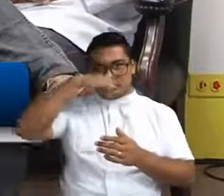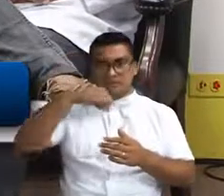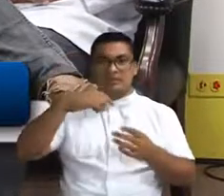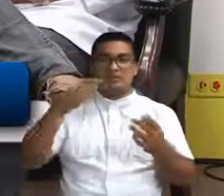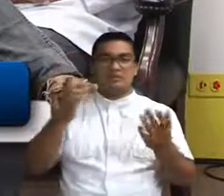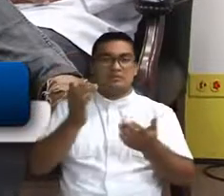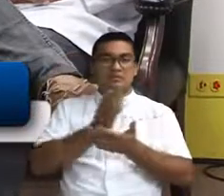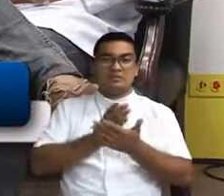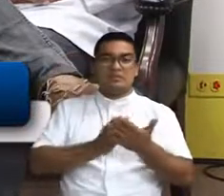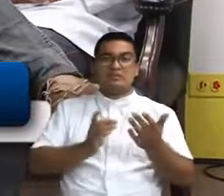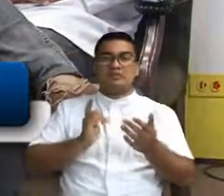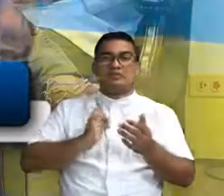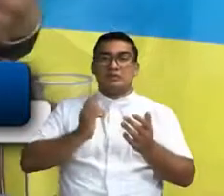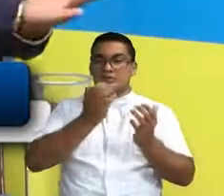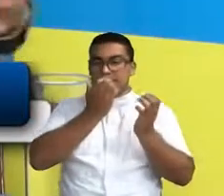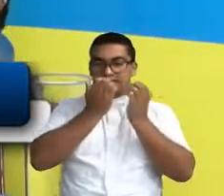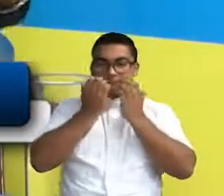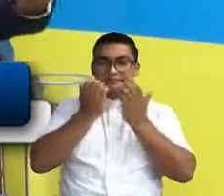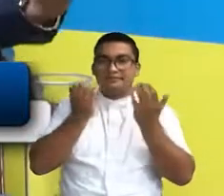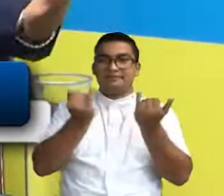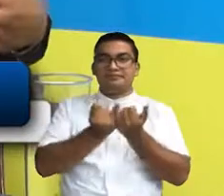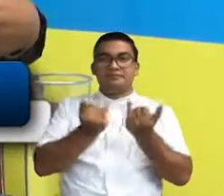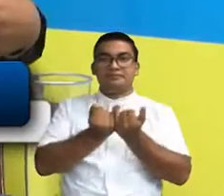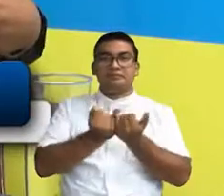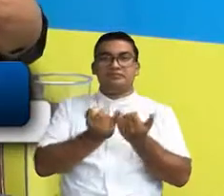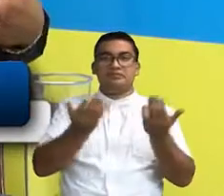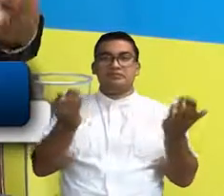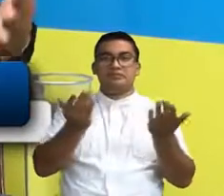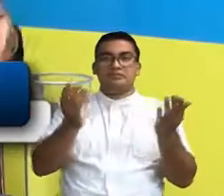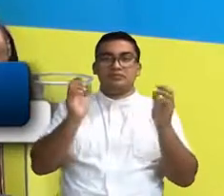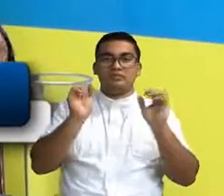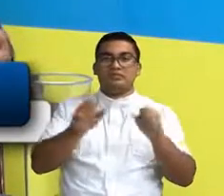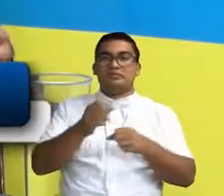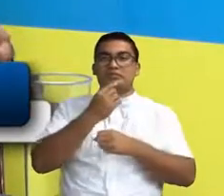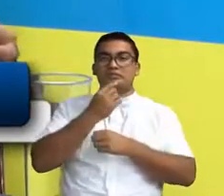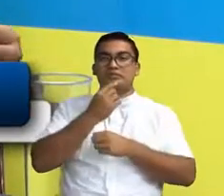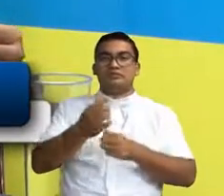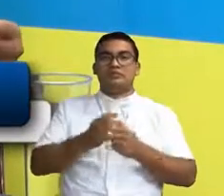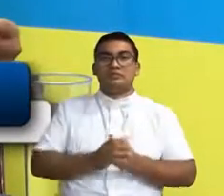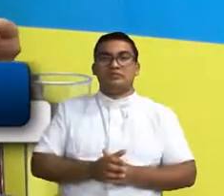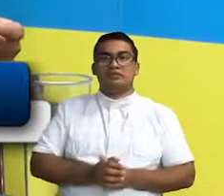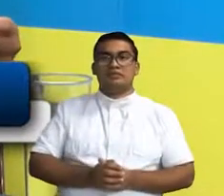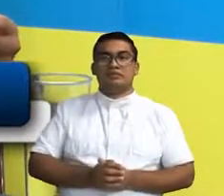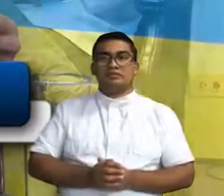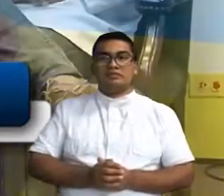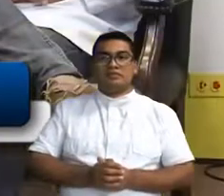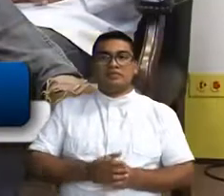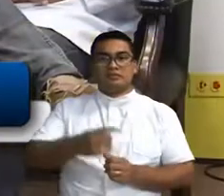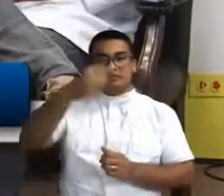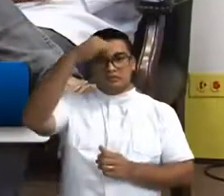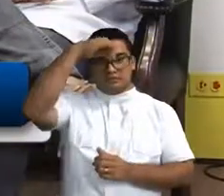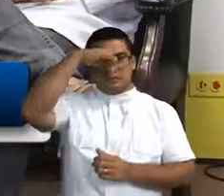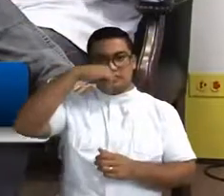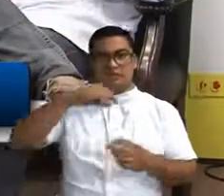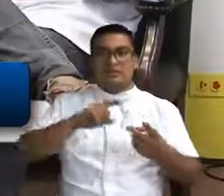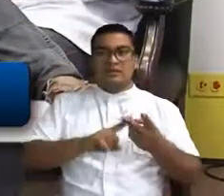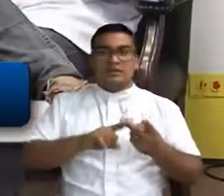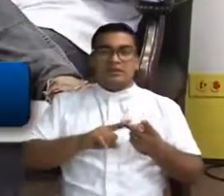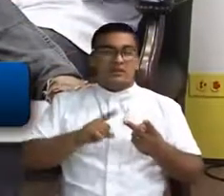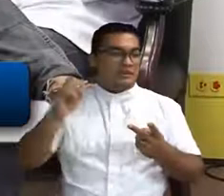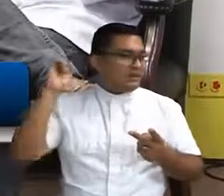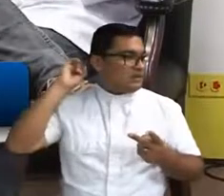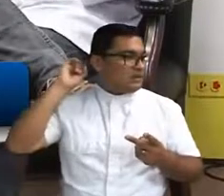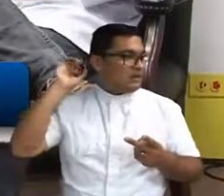también presentan cuadros de ansiedad. ¿Cómo podemos distinguir? Claro, claro que sí. Personas como autista, el Asperger, que